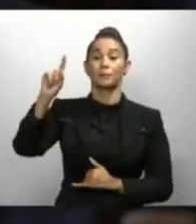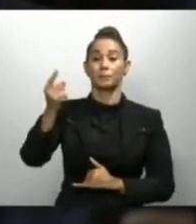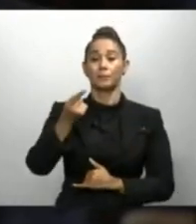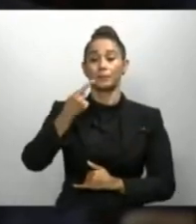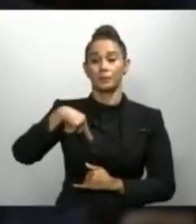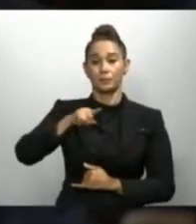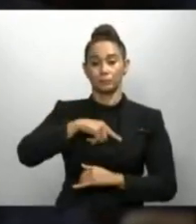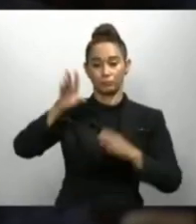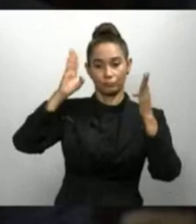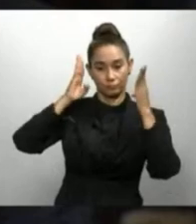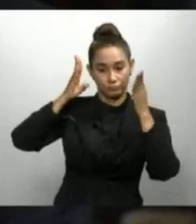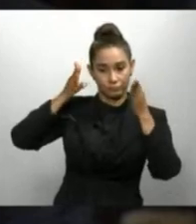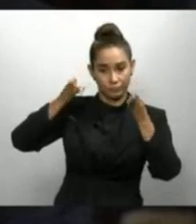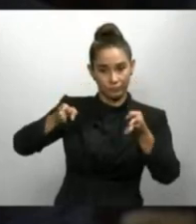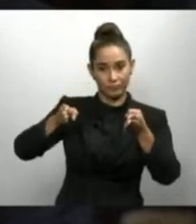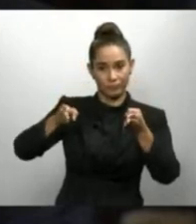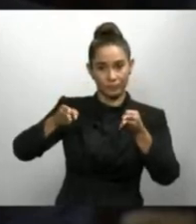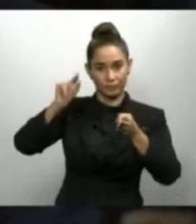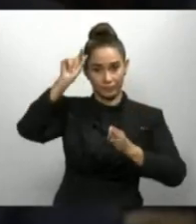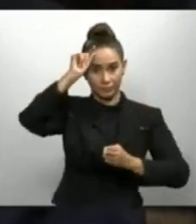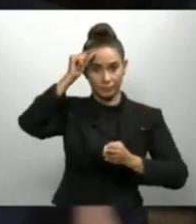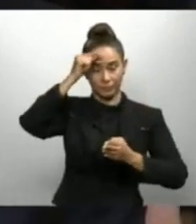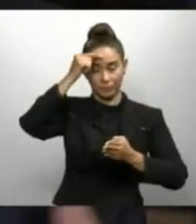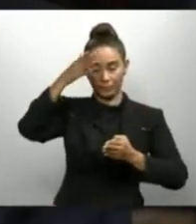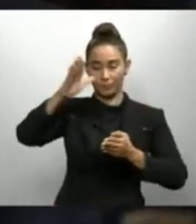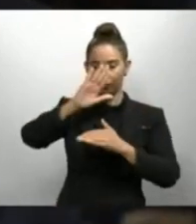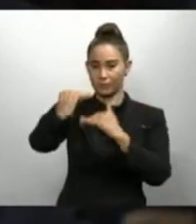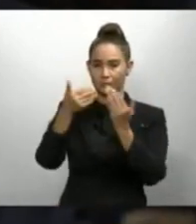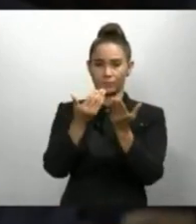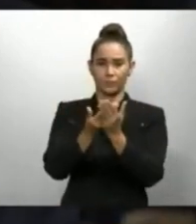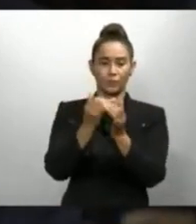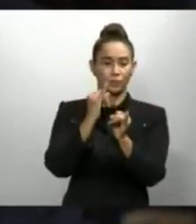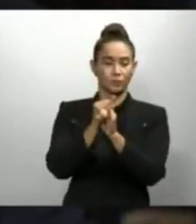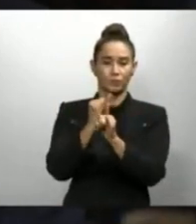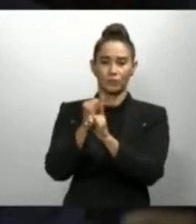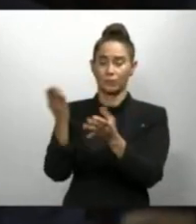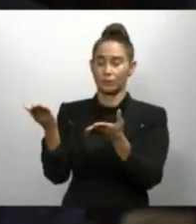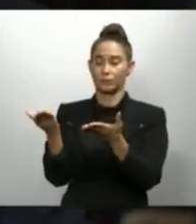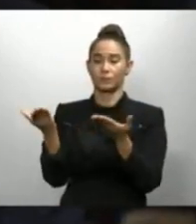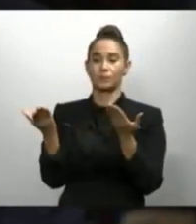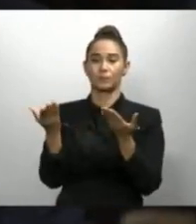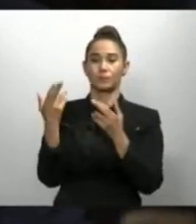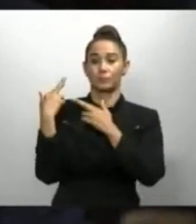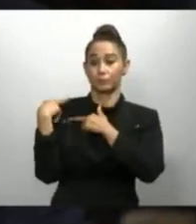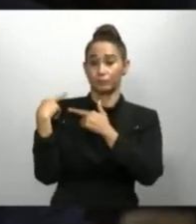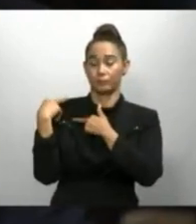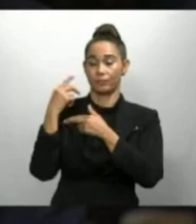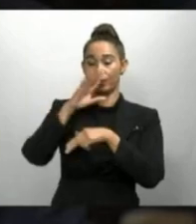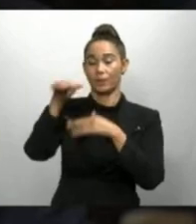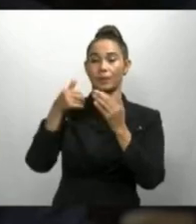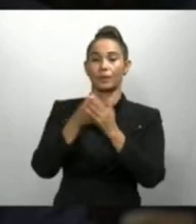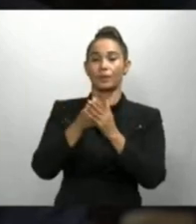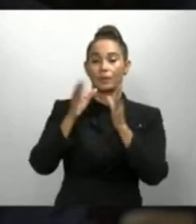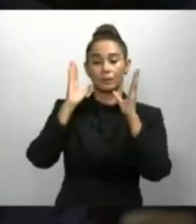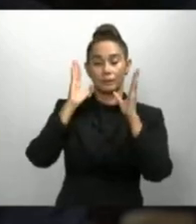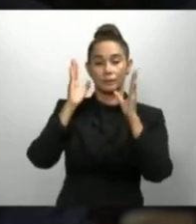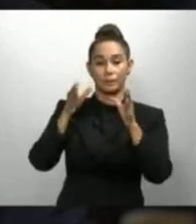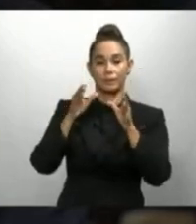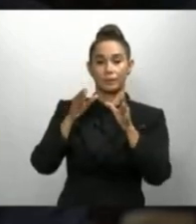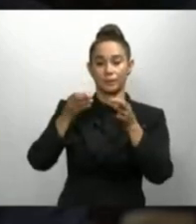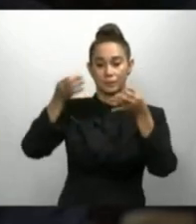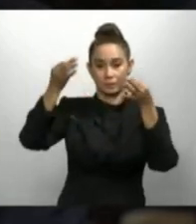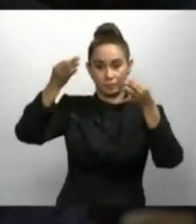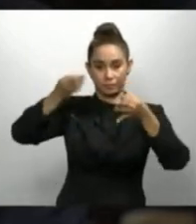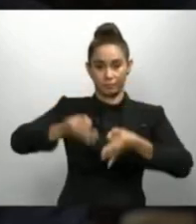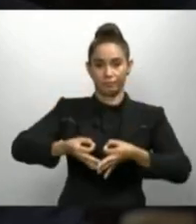está ocupando el Poder Ejecutivo y todos los que dependemos de ellos para que se actúe con la mayor